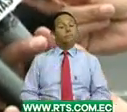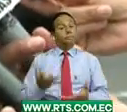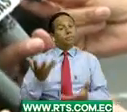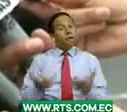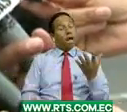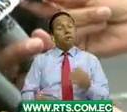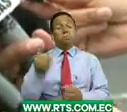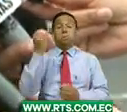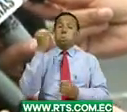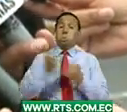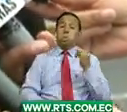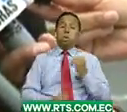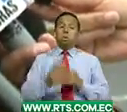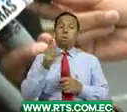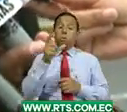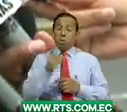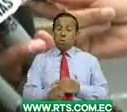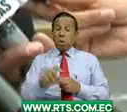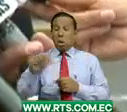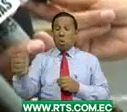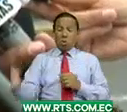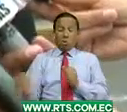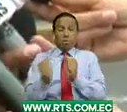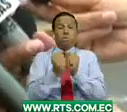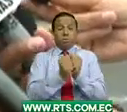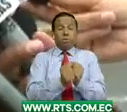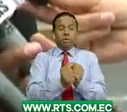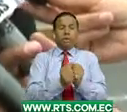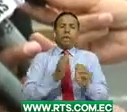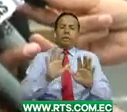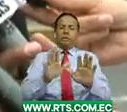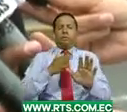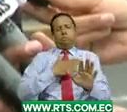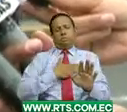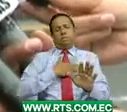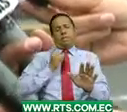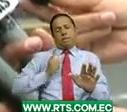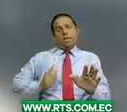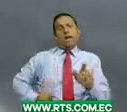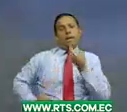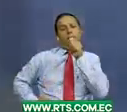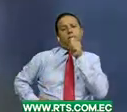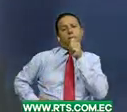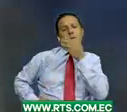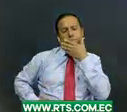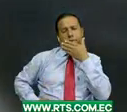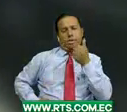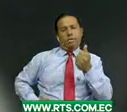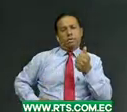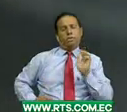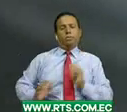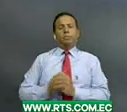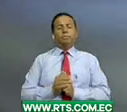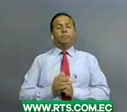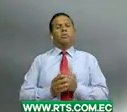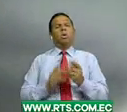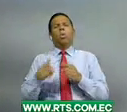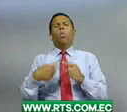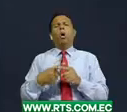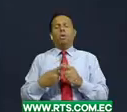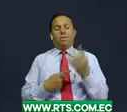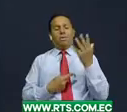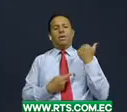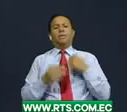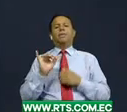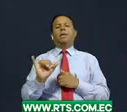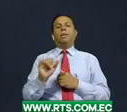pero los detalles yo preferiría reservarnos porque son parte de la investigación. El crimen ocurrió el pasado sábado 1 de febrero.